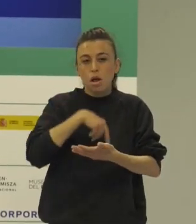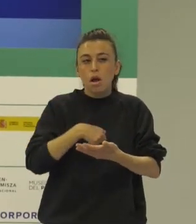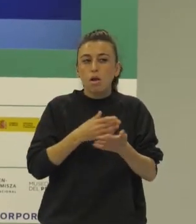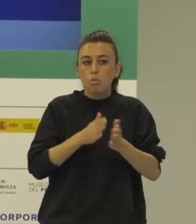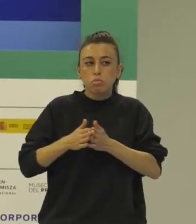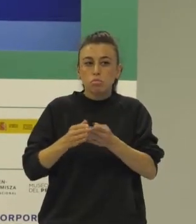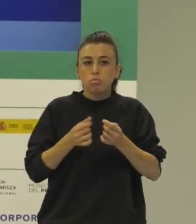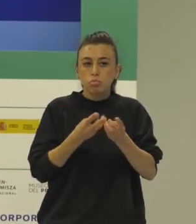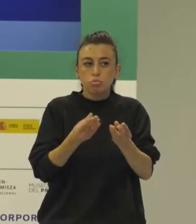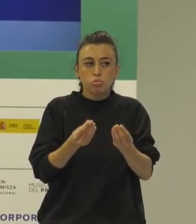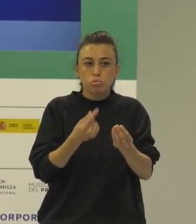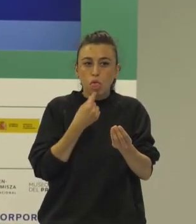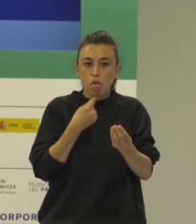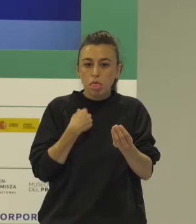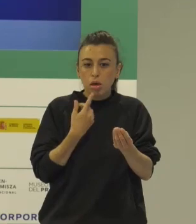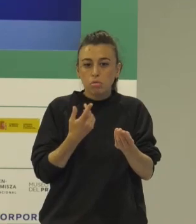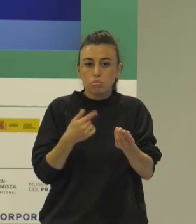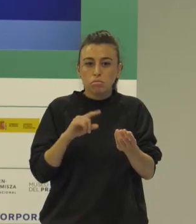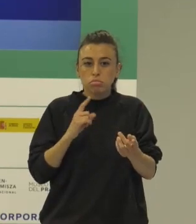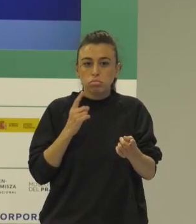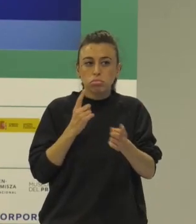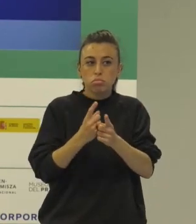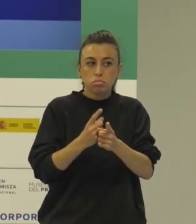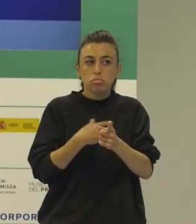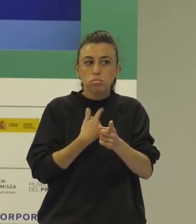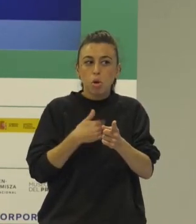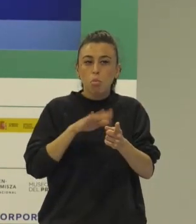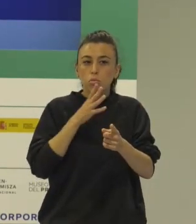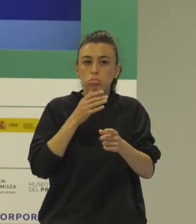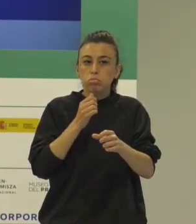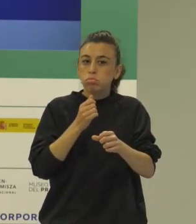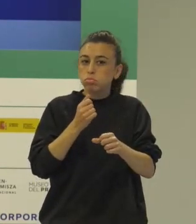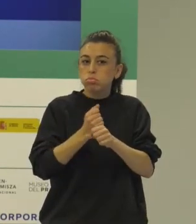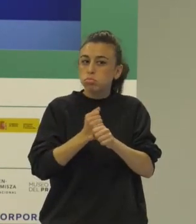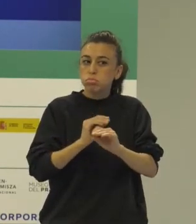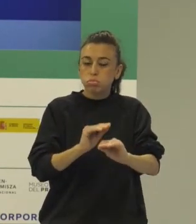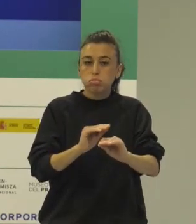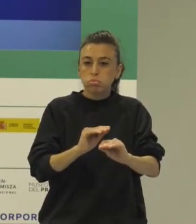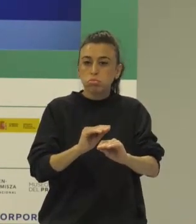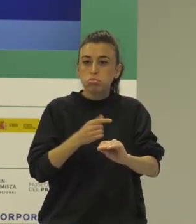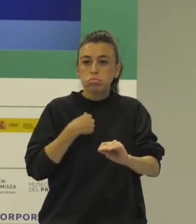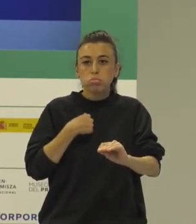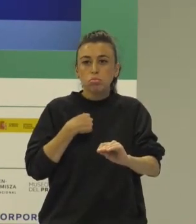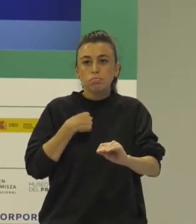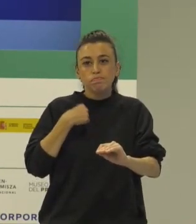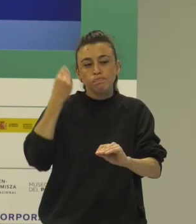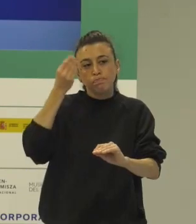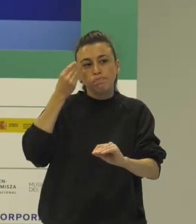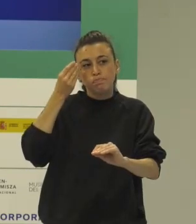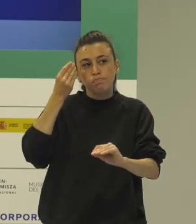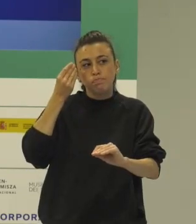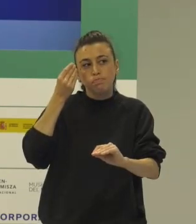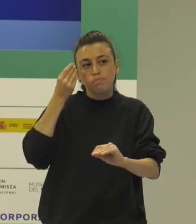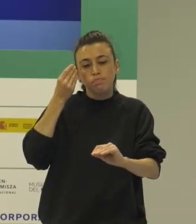precisamente sujetos de difamaciones, de ataques y de desprestigio a su profesión. Entonces, yo lo que creo es que esto lo que está haciendo